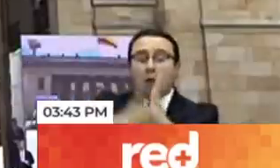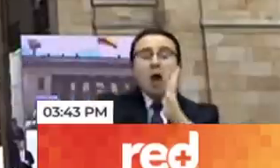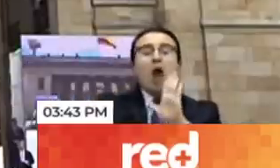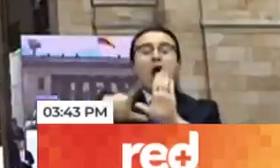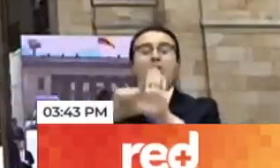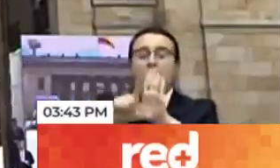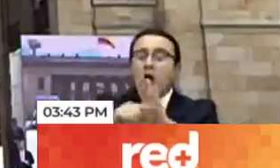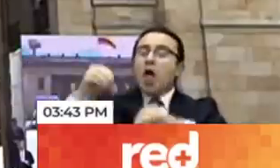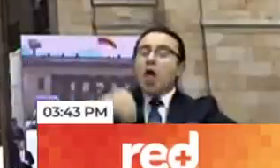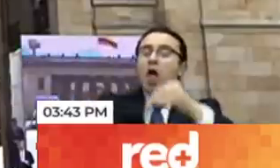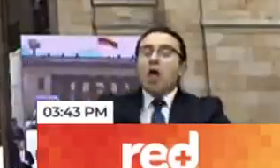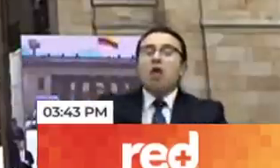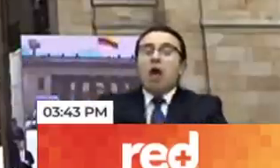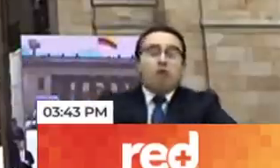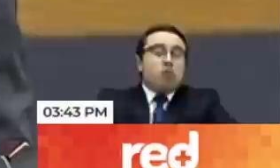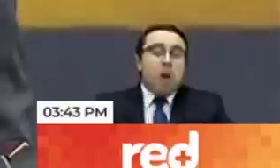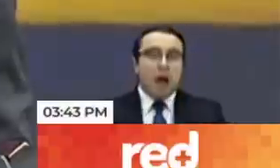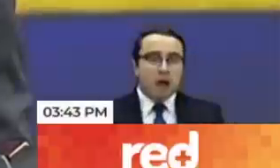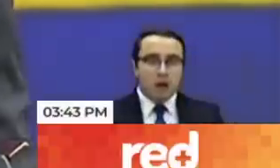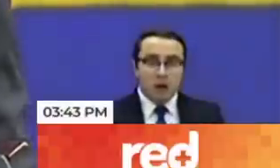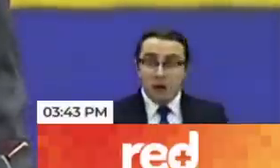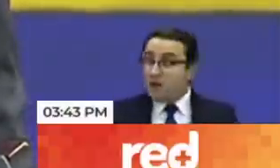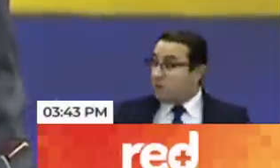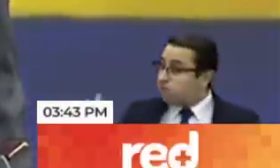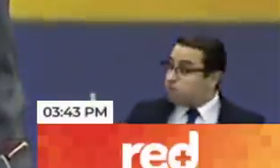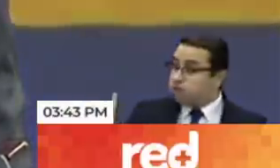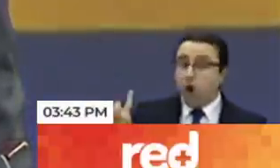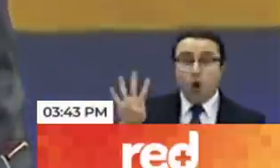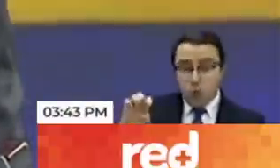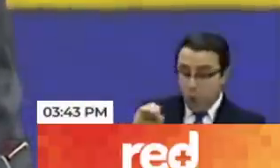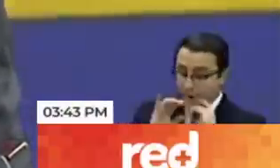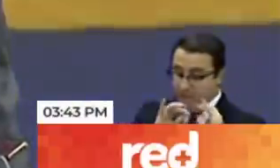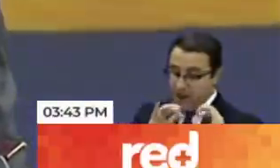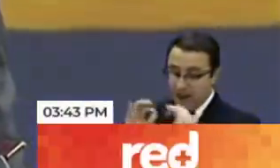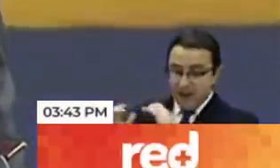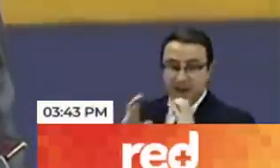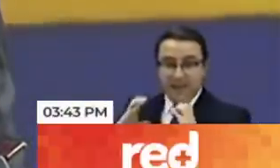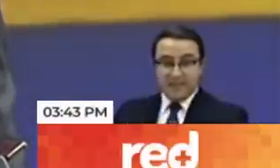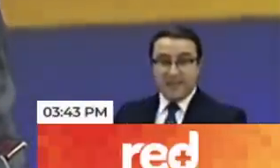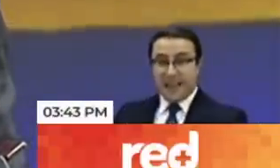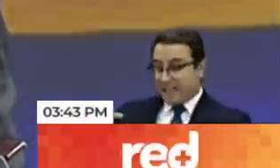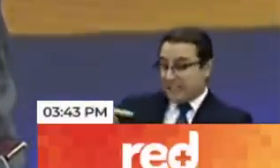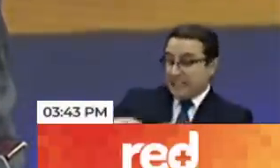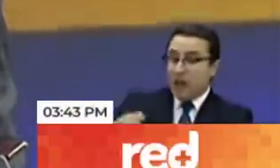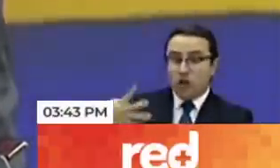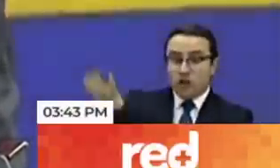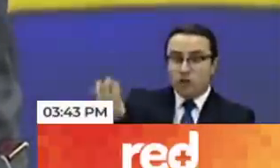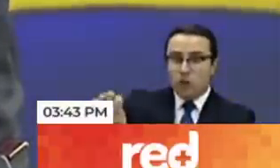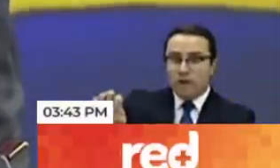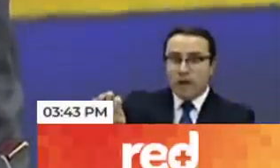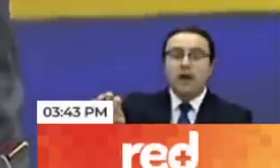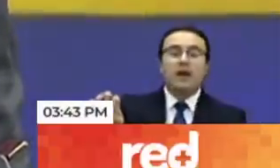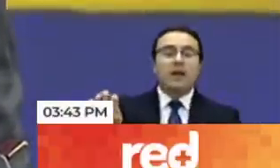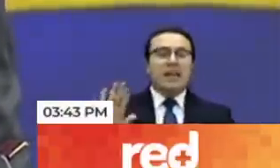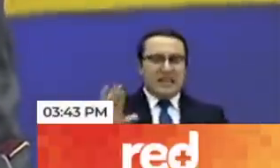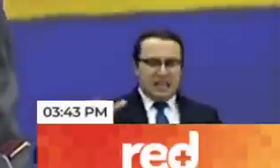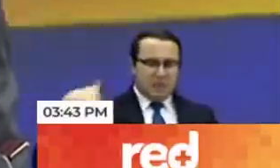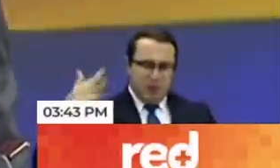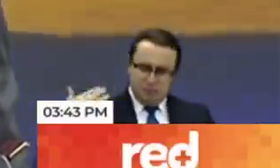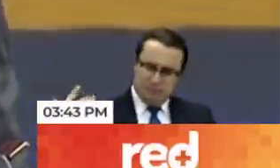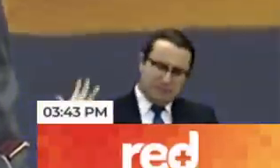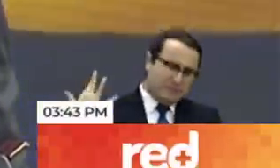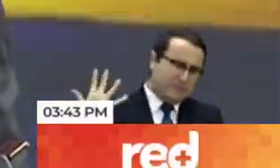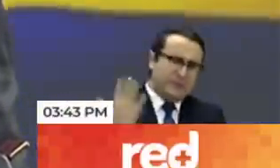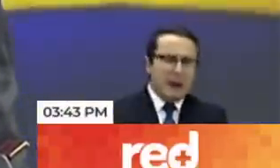territorio. 9 guerras civiles en el siglo XIX y en medio de la sangría de las guerras fratricidas, aún así